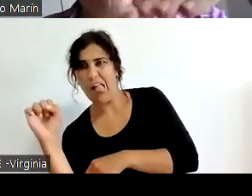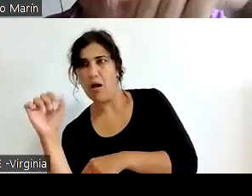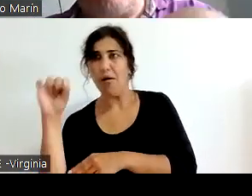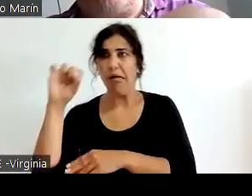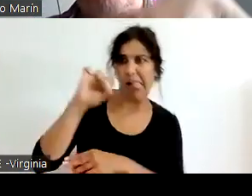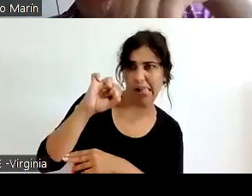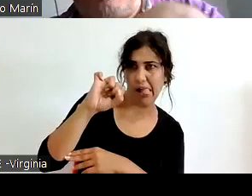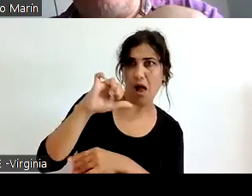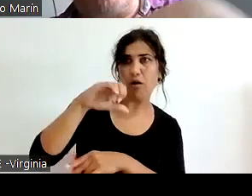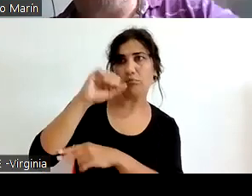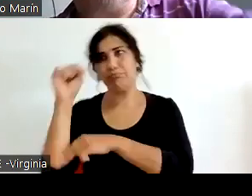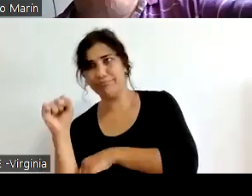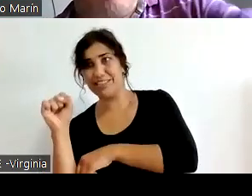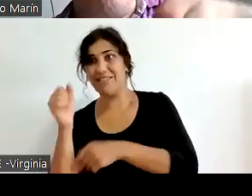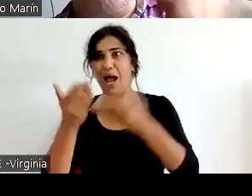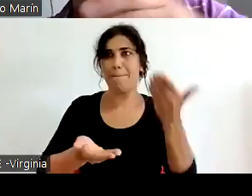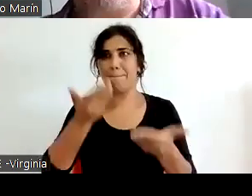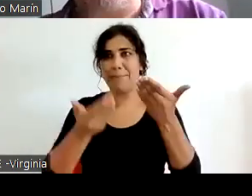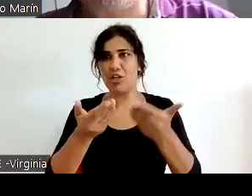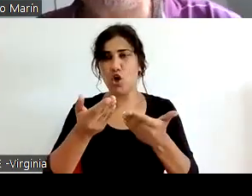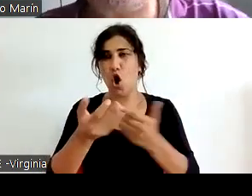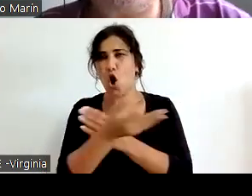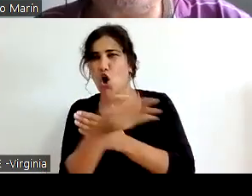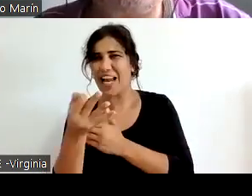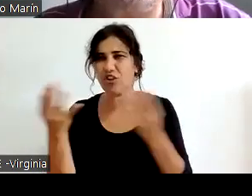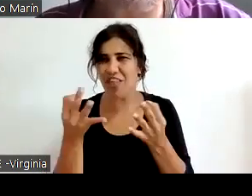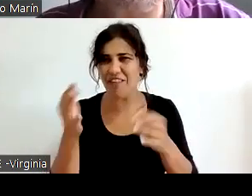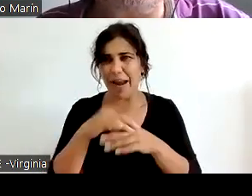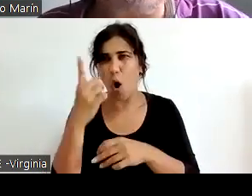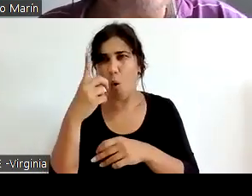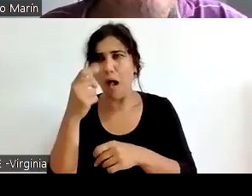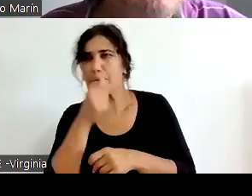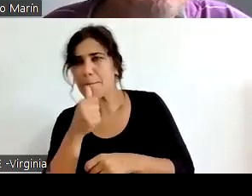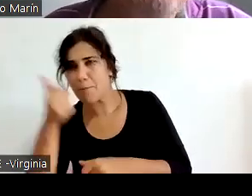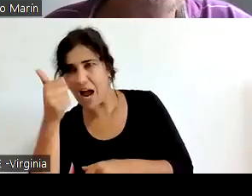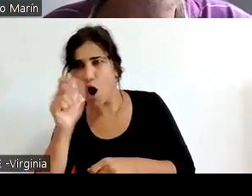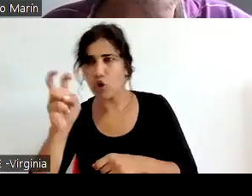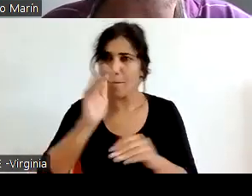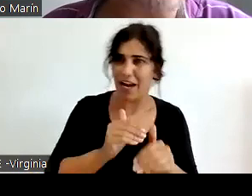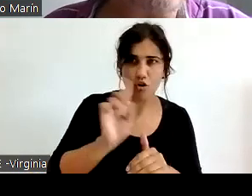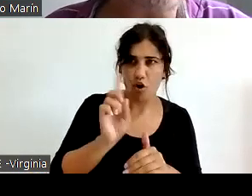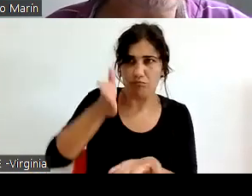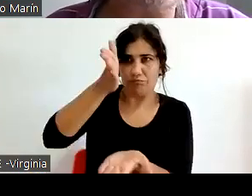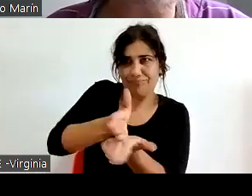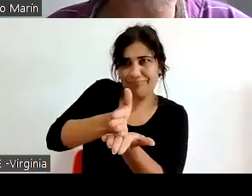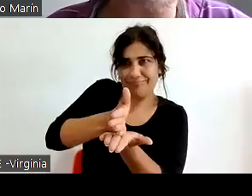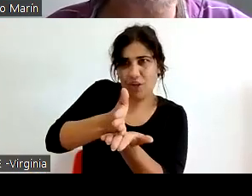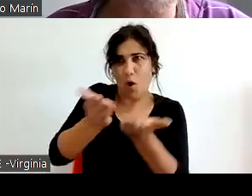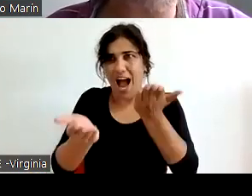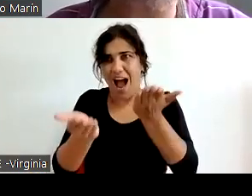el peso no caiga correctamente sobre el eje central y mantener un sobrepeso